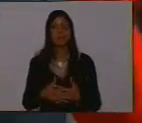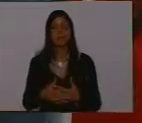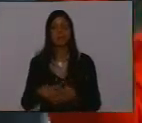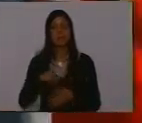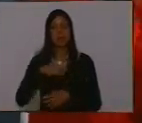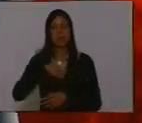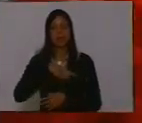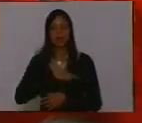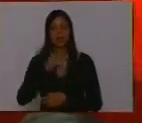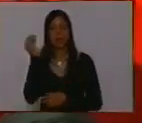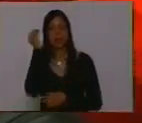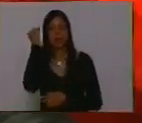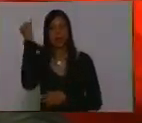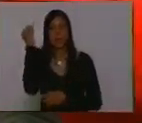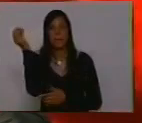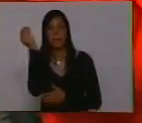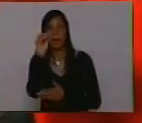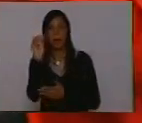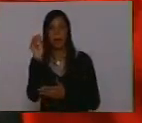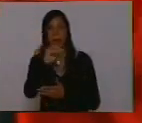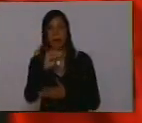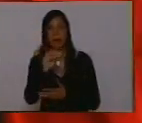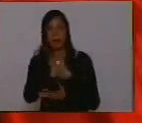debemos agregar